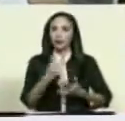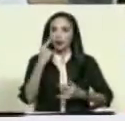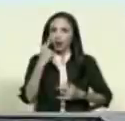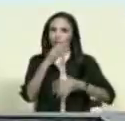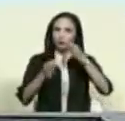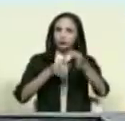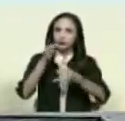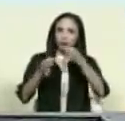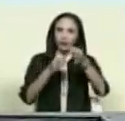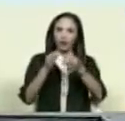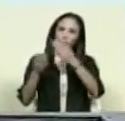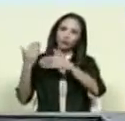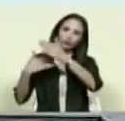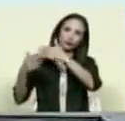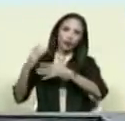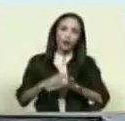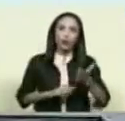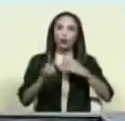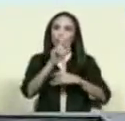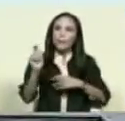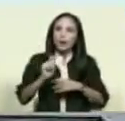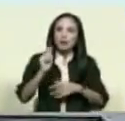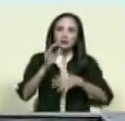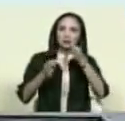Corrígeme si no es así. 2 meses. 2 meses les di.